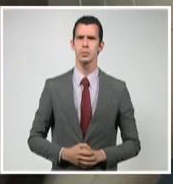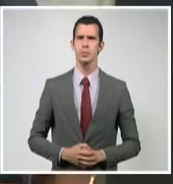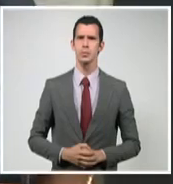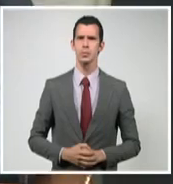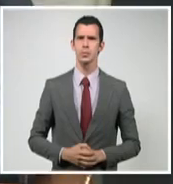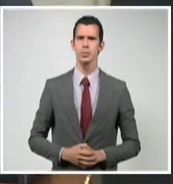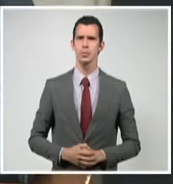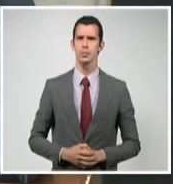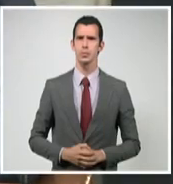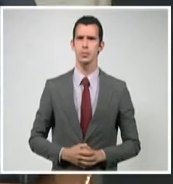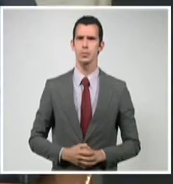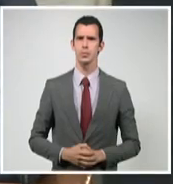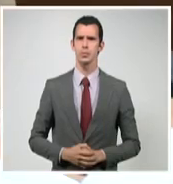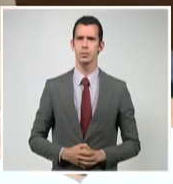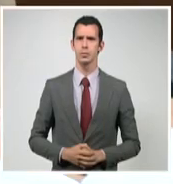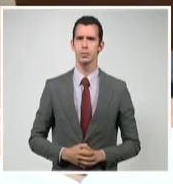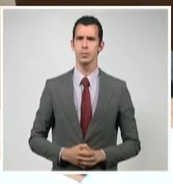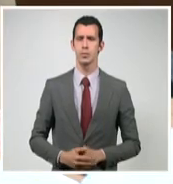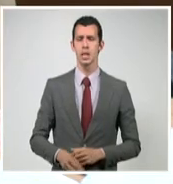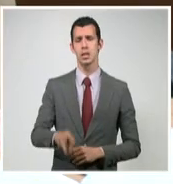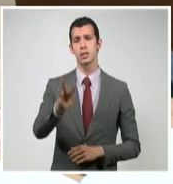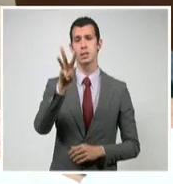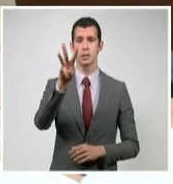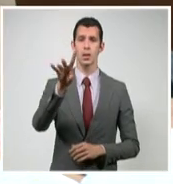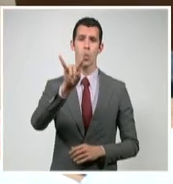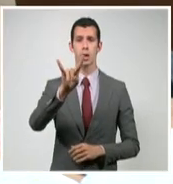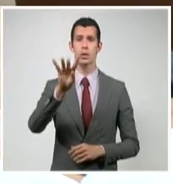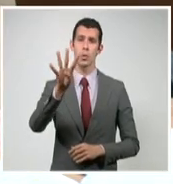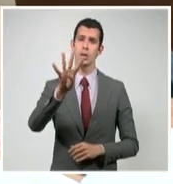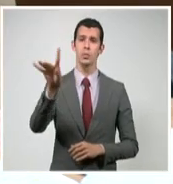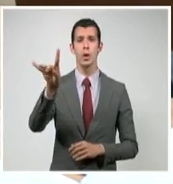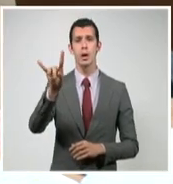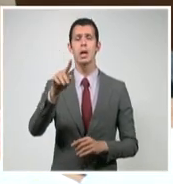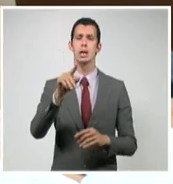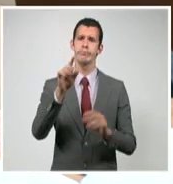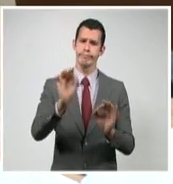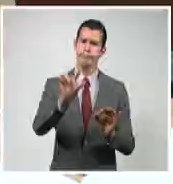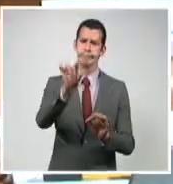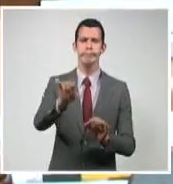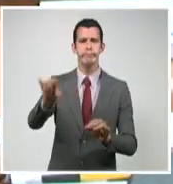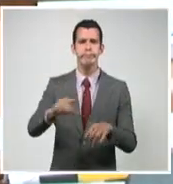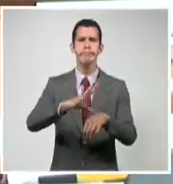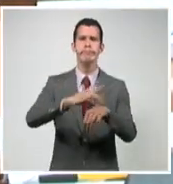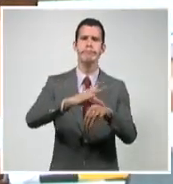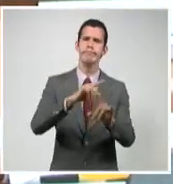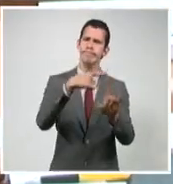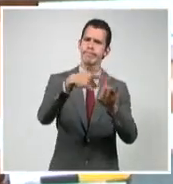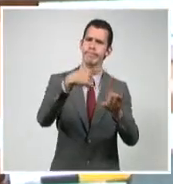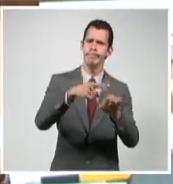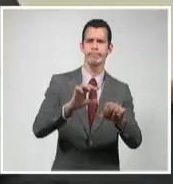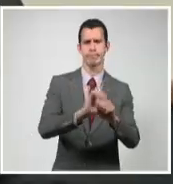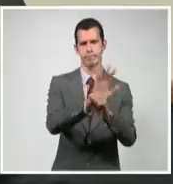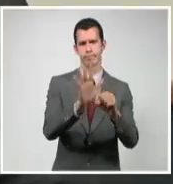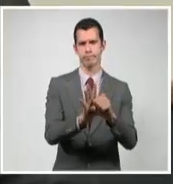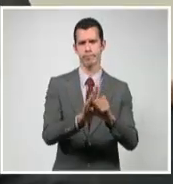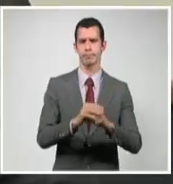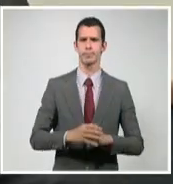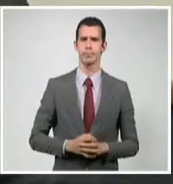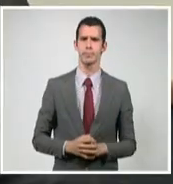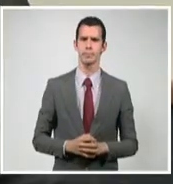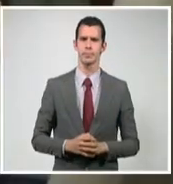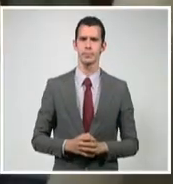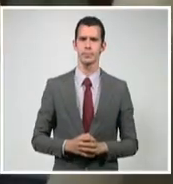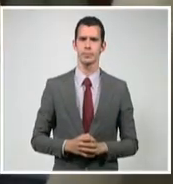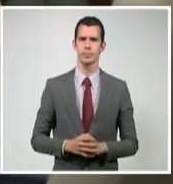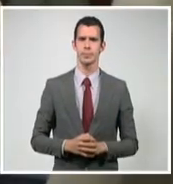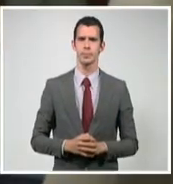39 nuevos casos de kuyt 19 reportó cuba al cierre del martes en 13 provincias y el municipio especial isla de la juventud